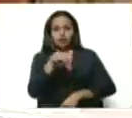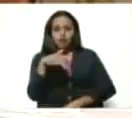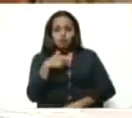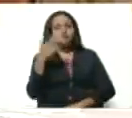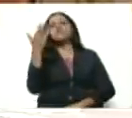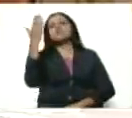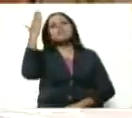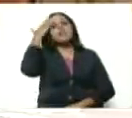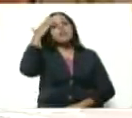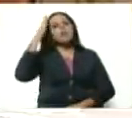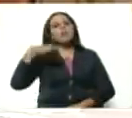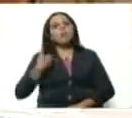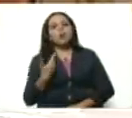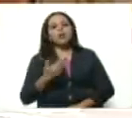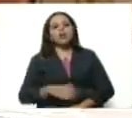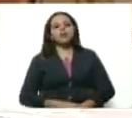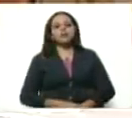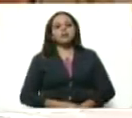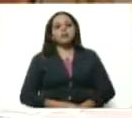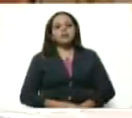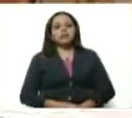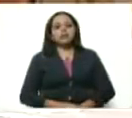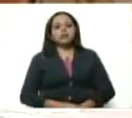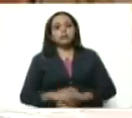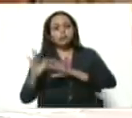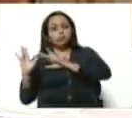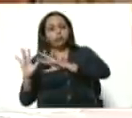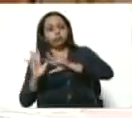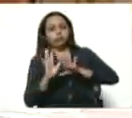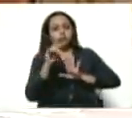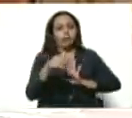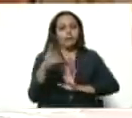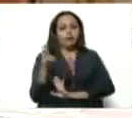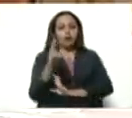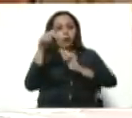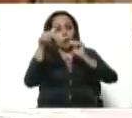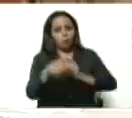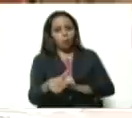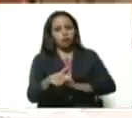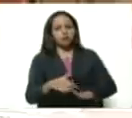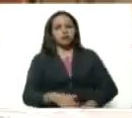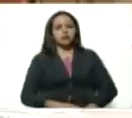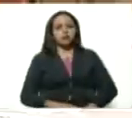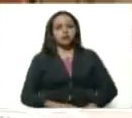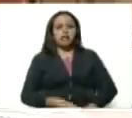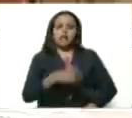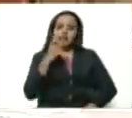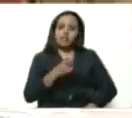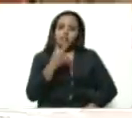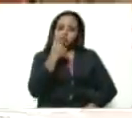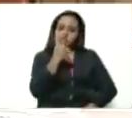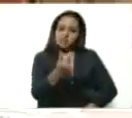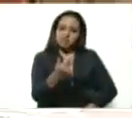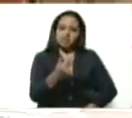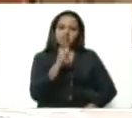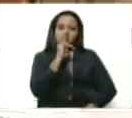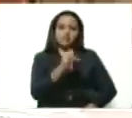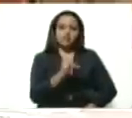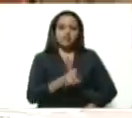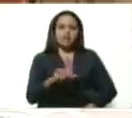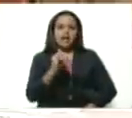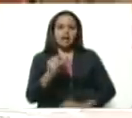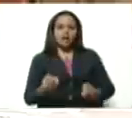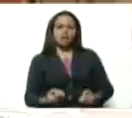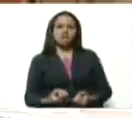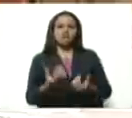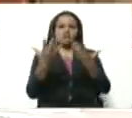que podíamos enfrentarnos a esta amenaza hoy en venezuela hay que decir hay que informar hay un brote